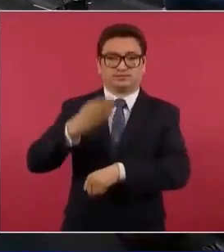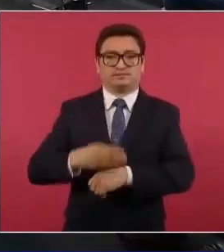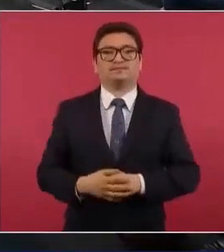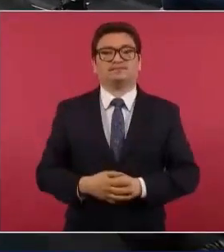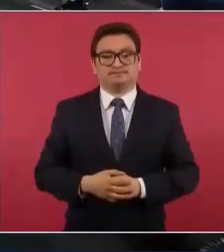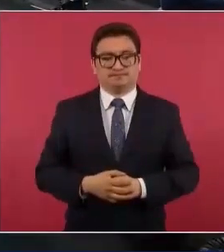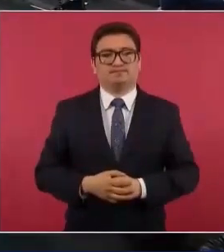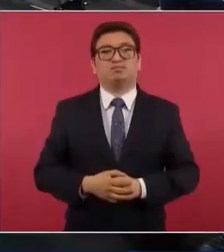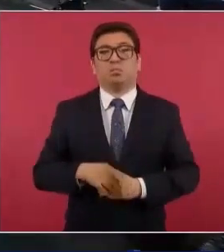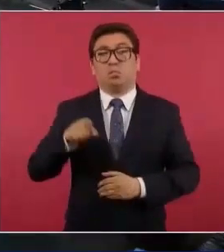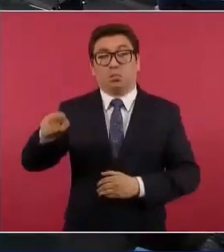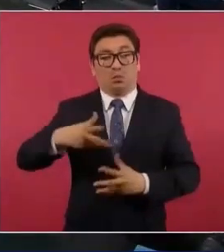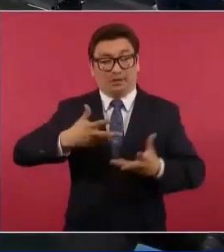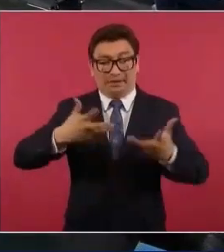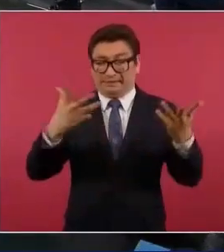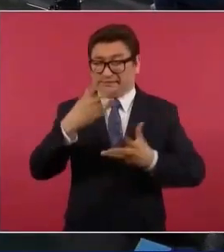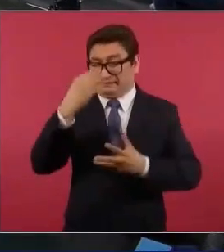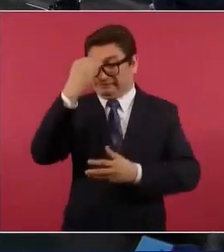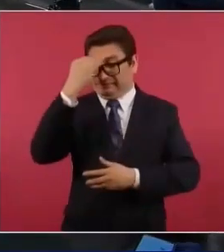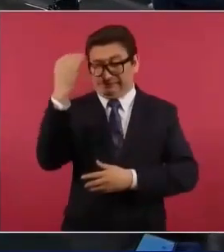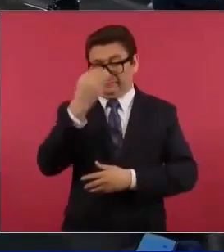de estas atrocidades.